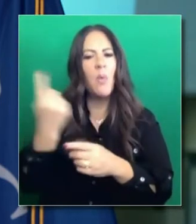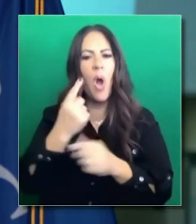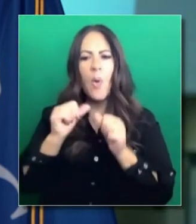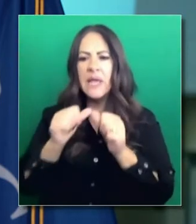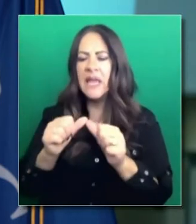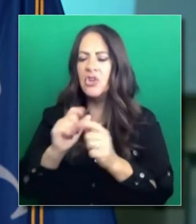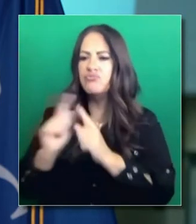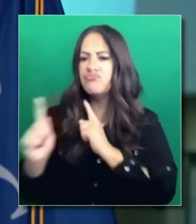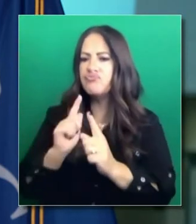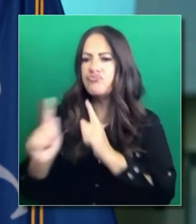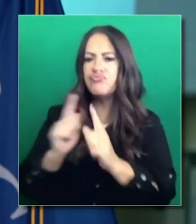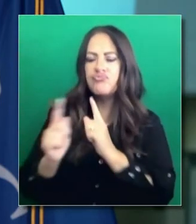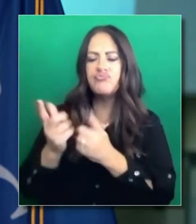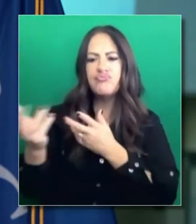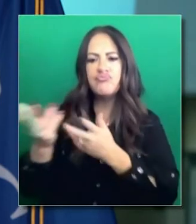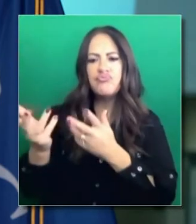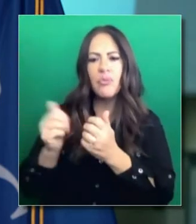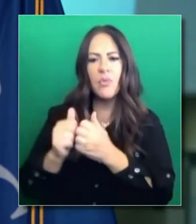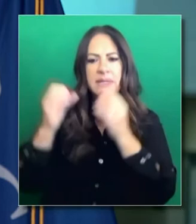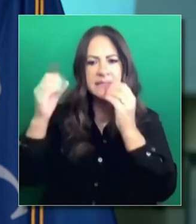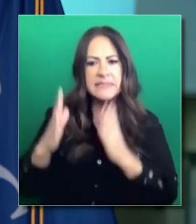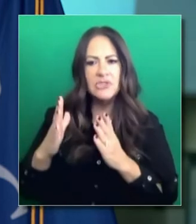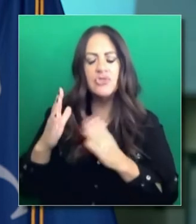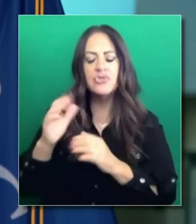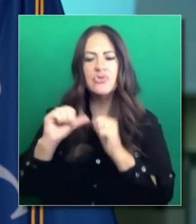estos diálogos y seguimos